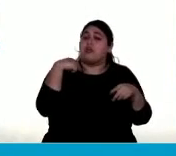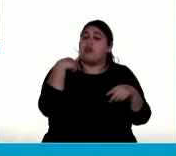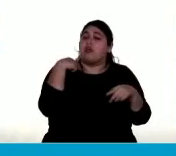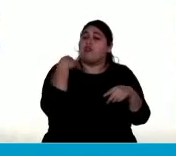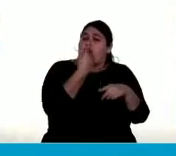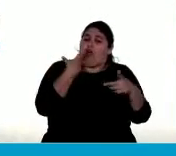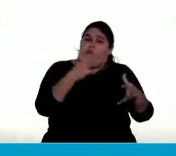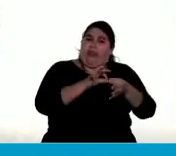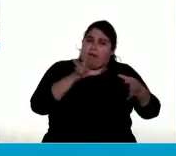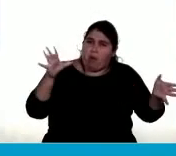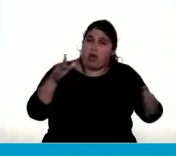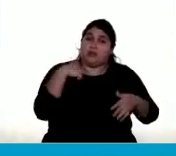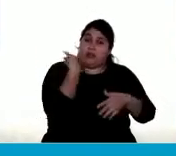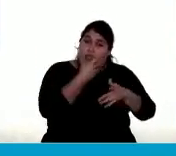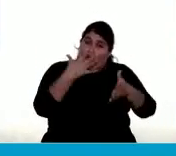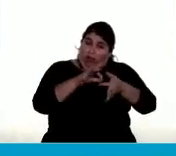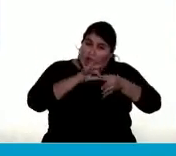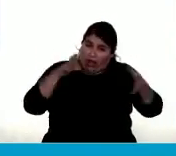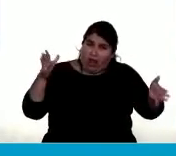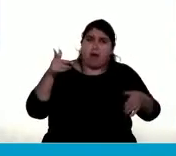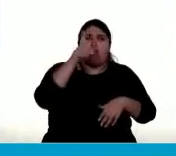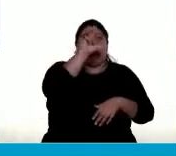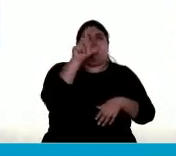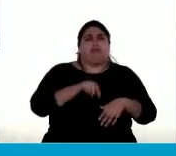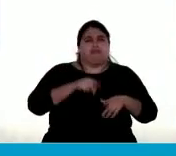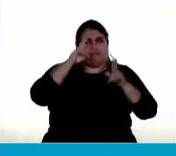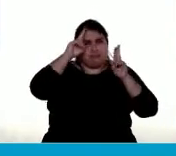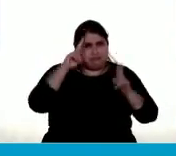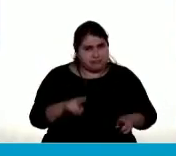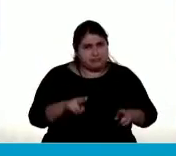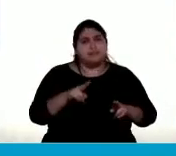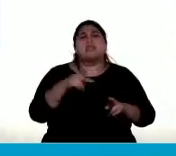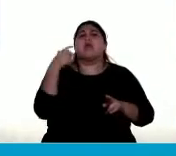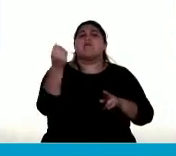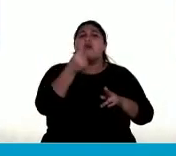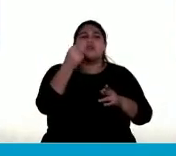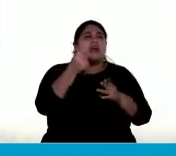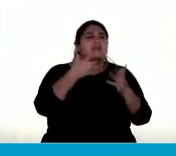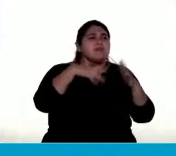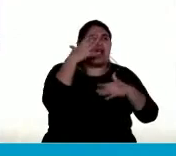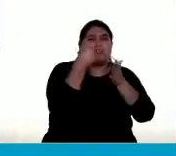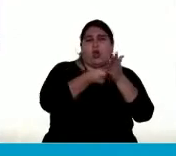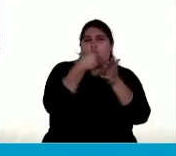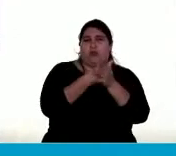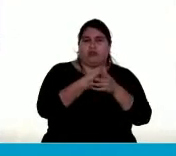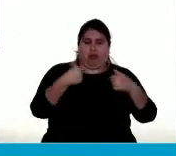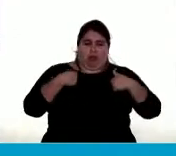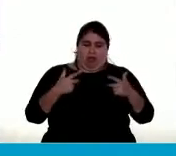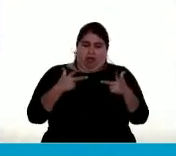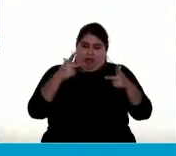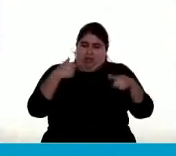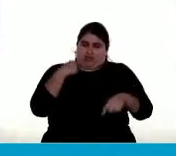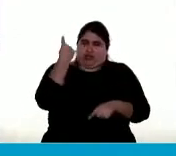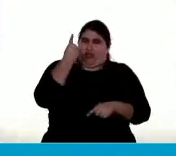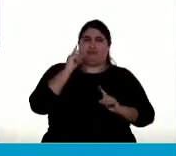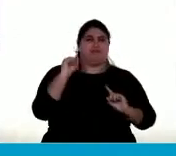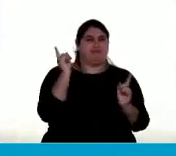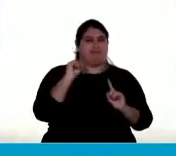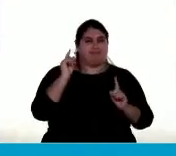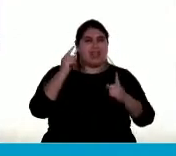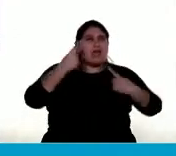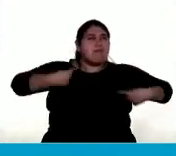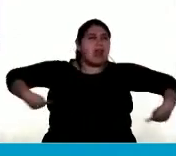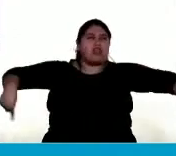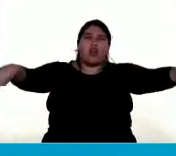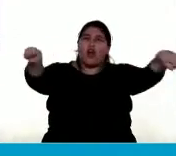La democracia requiere república. La democracia requiere de más poderes. Y no lo decimos por nosotros. Es para nosotros, es